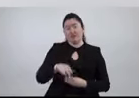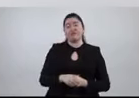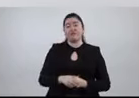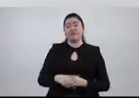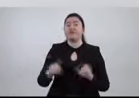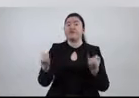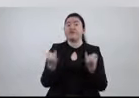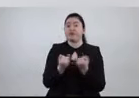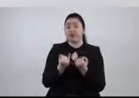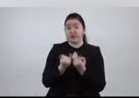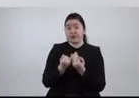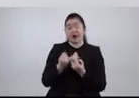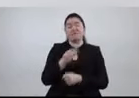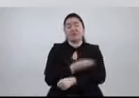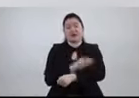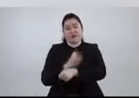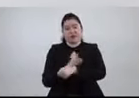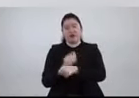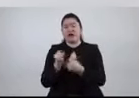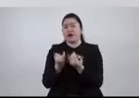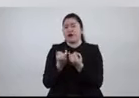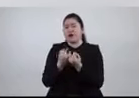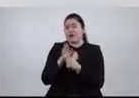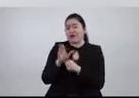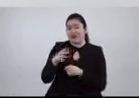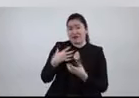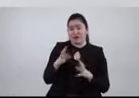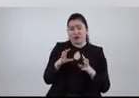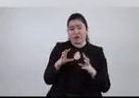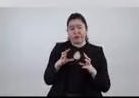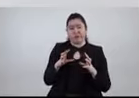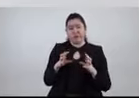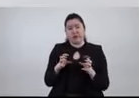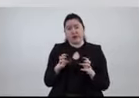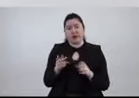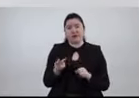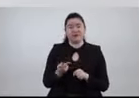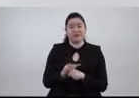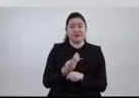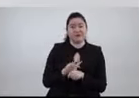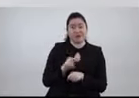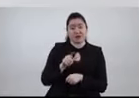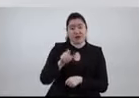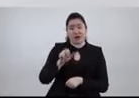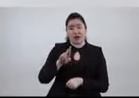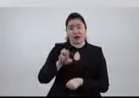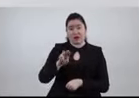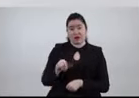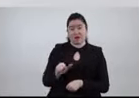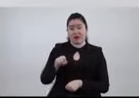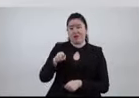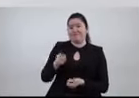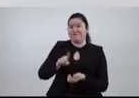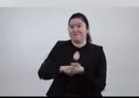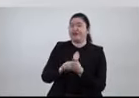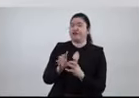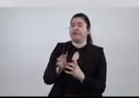la época de secas, disminuye una parte de la aportación de Lerma, que son pozos que hay en